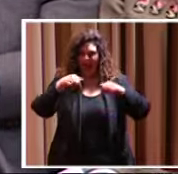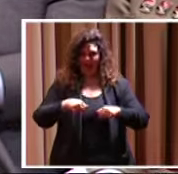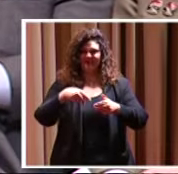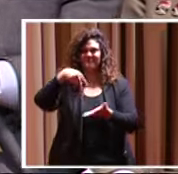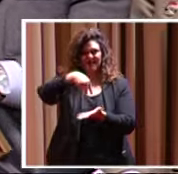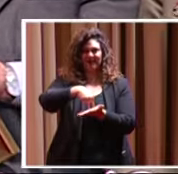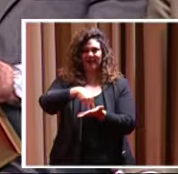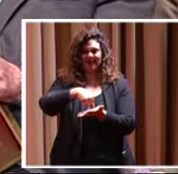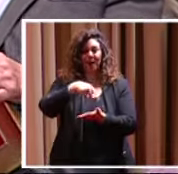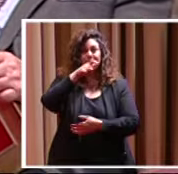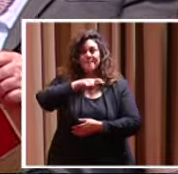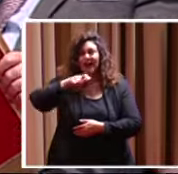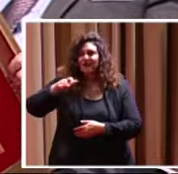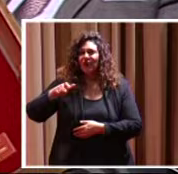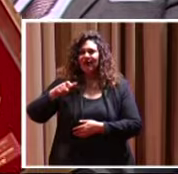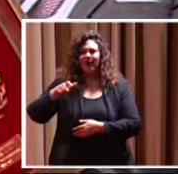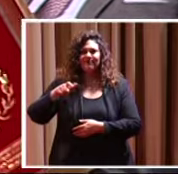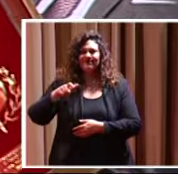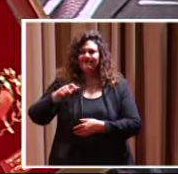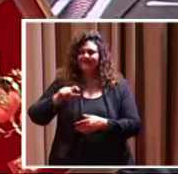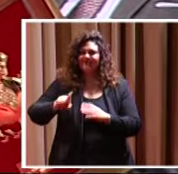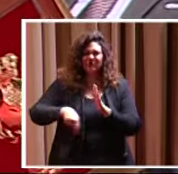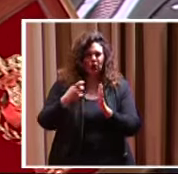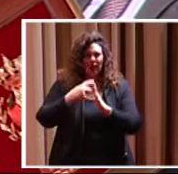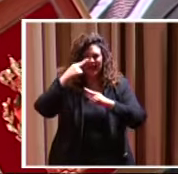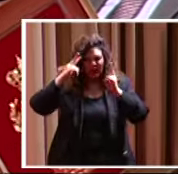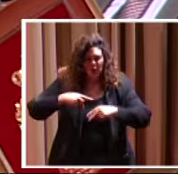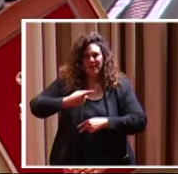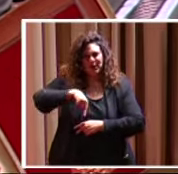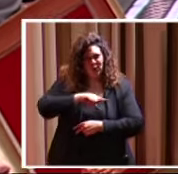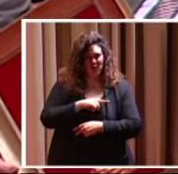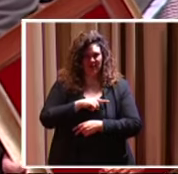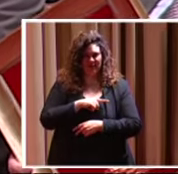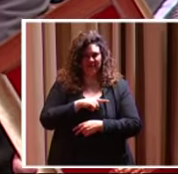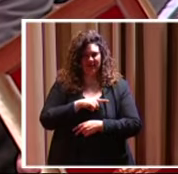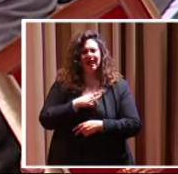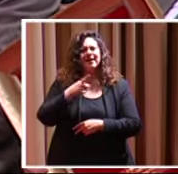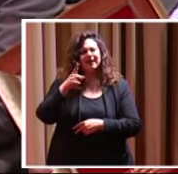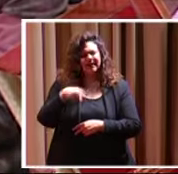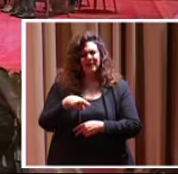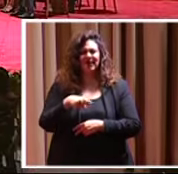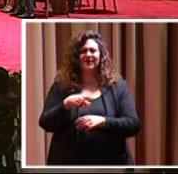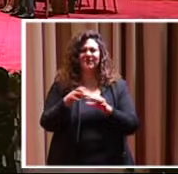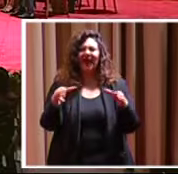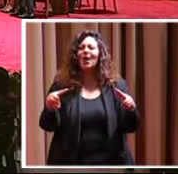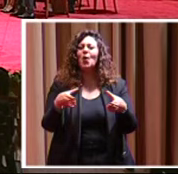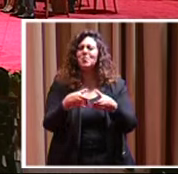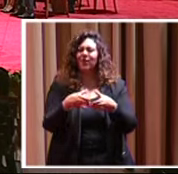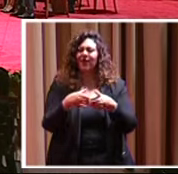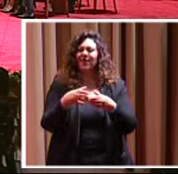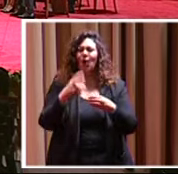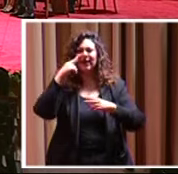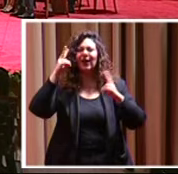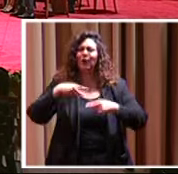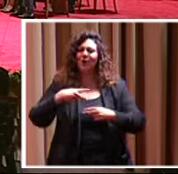personas que merecen totalmente nuestro reconocimiento y el reconocimiento que la corporación nos ha querido hacer y